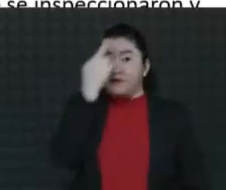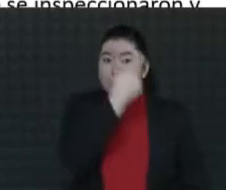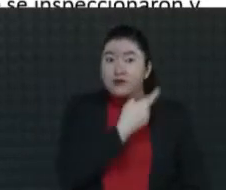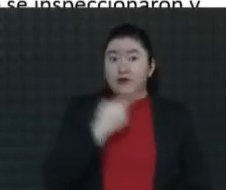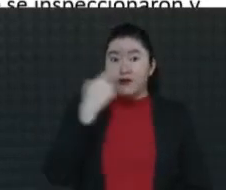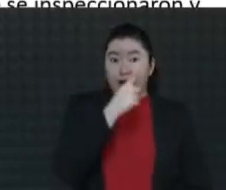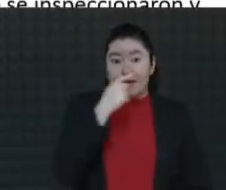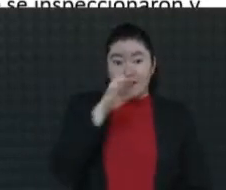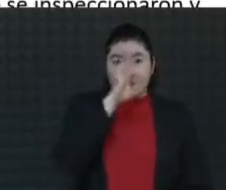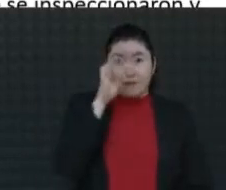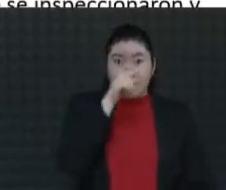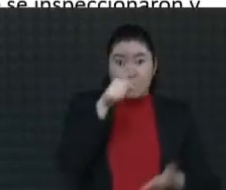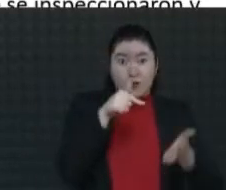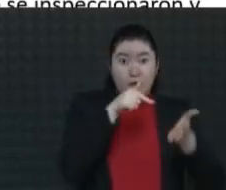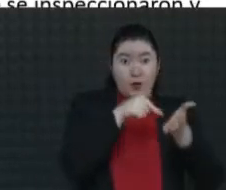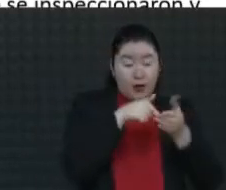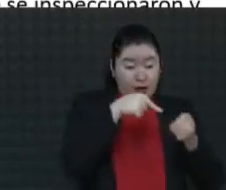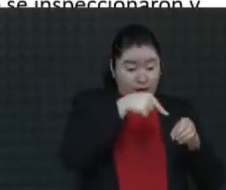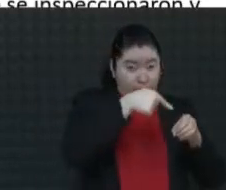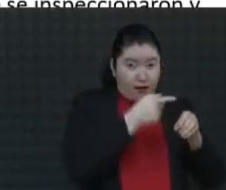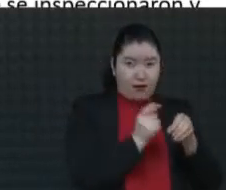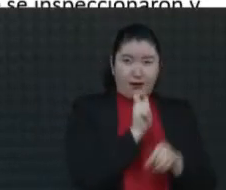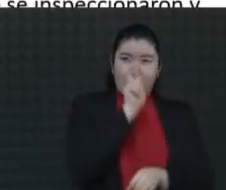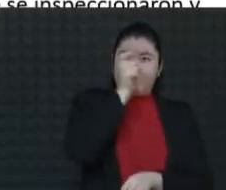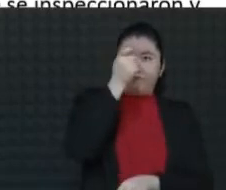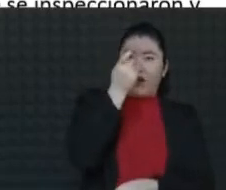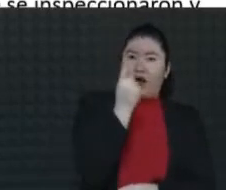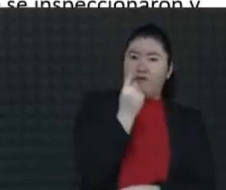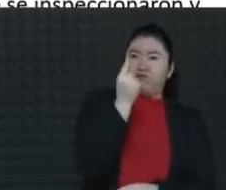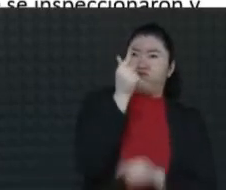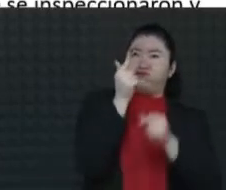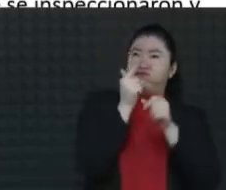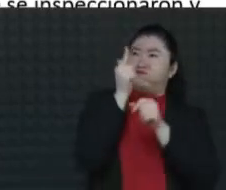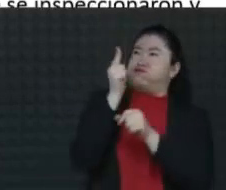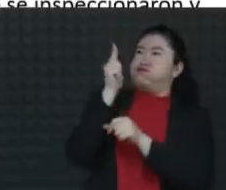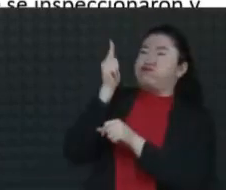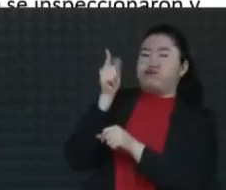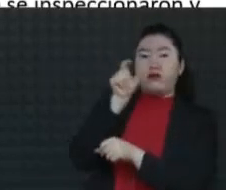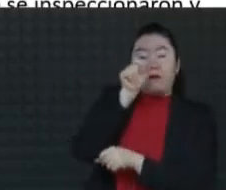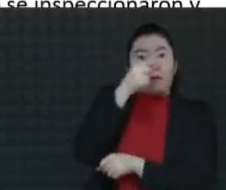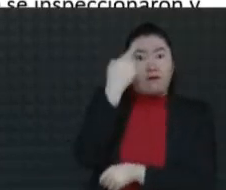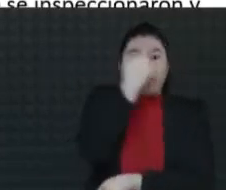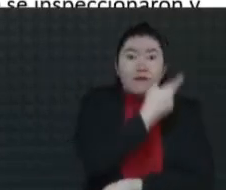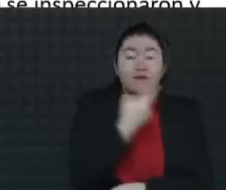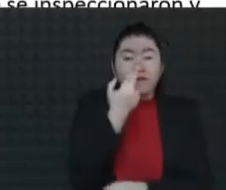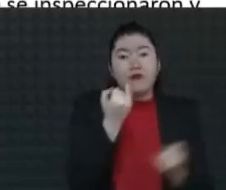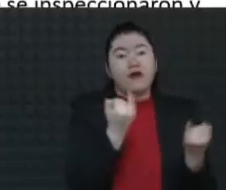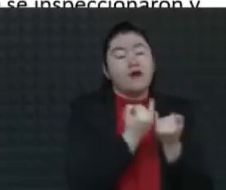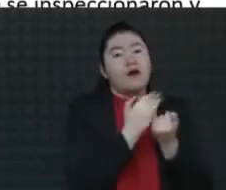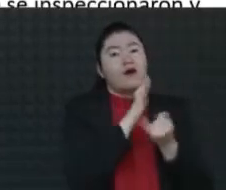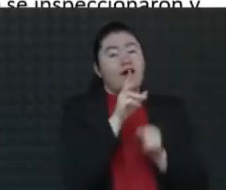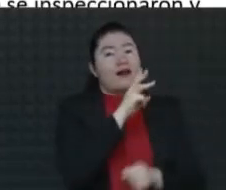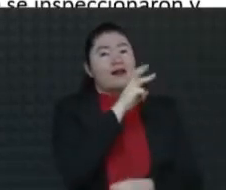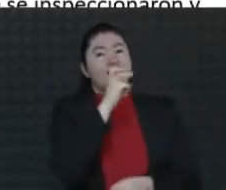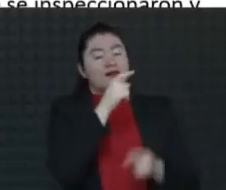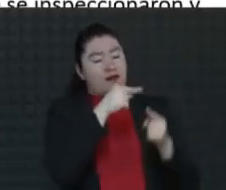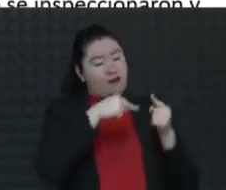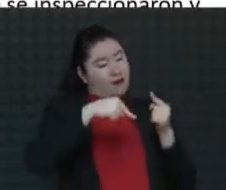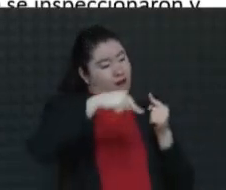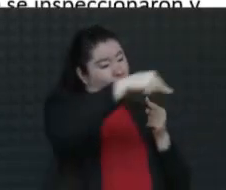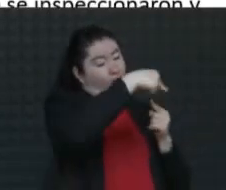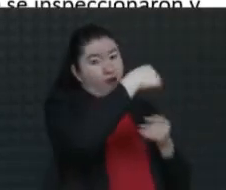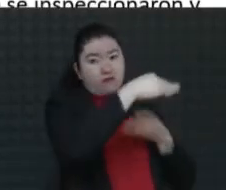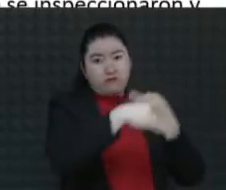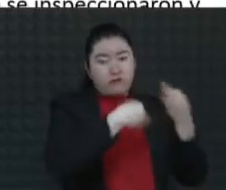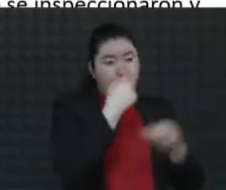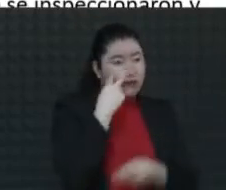el 100% de las soldaduras de los pernos y los destellos de la soldadura de 360 grados alrededor del perno deben de